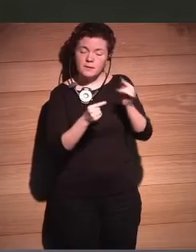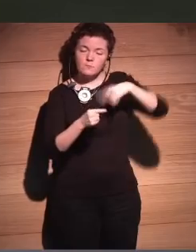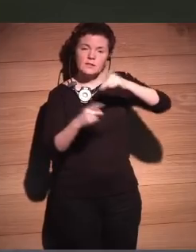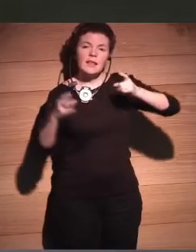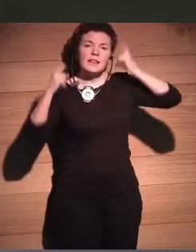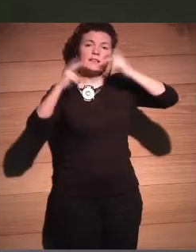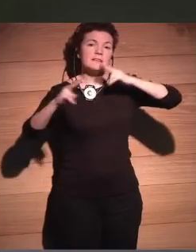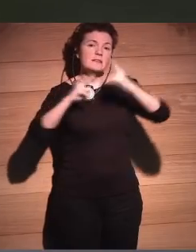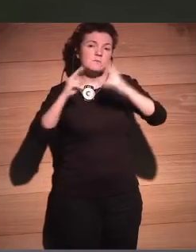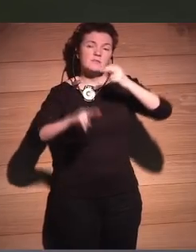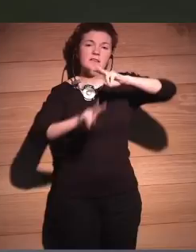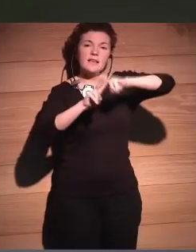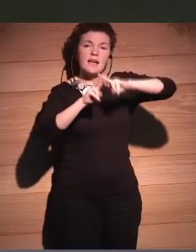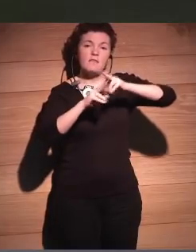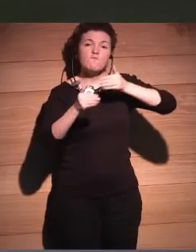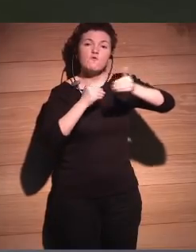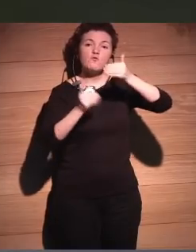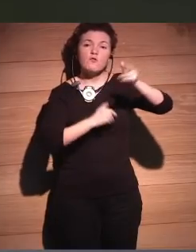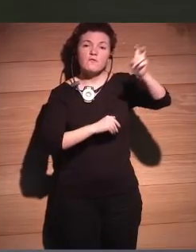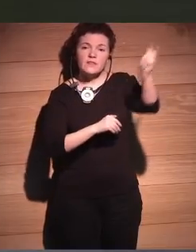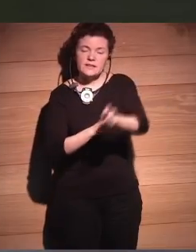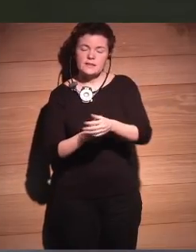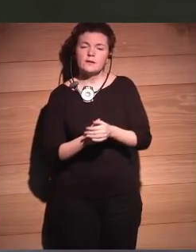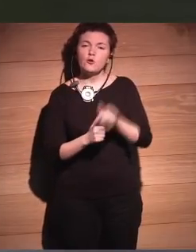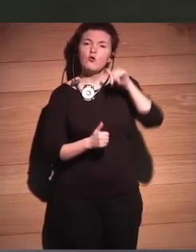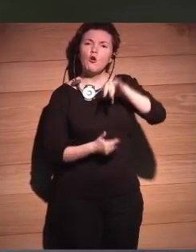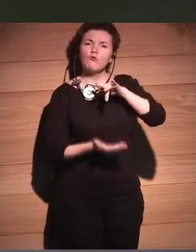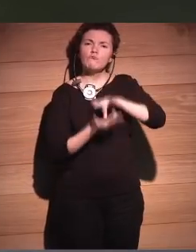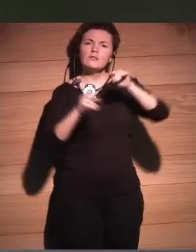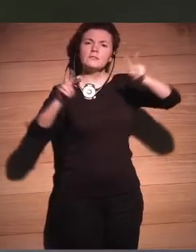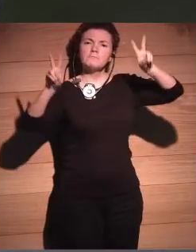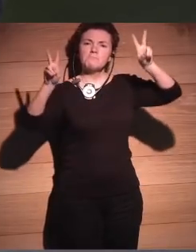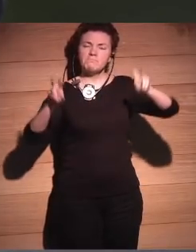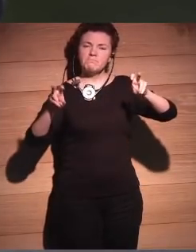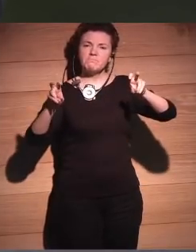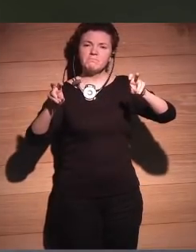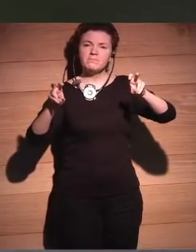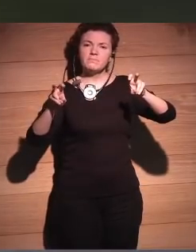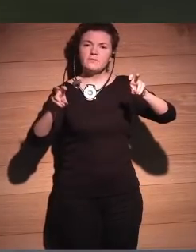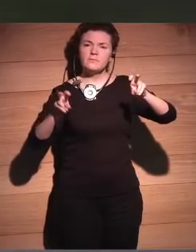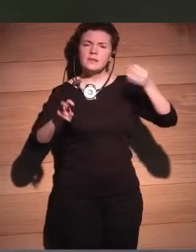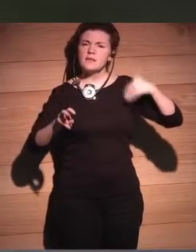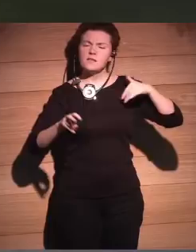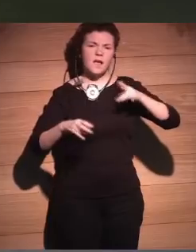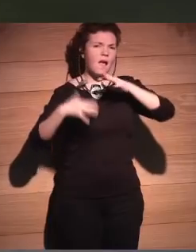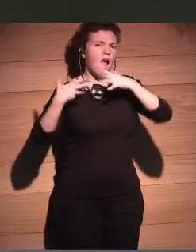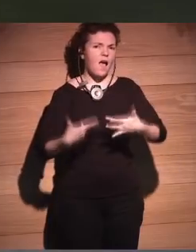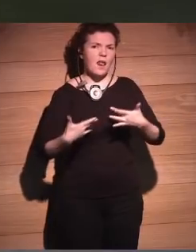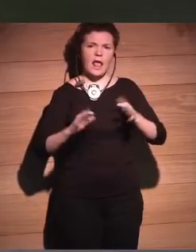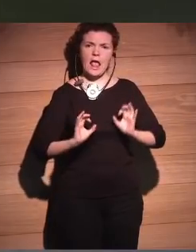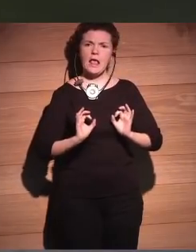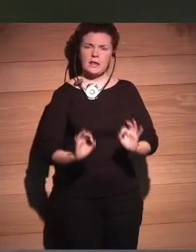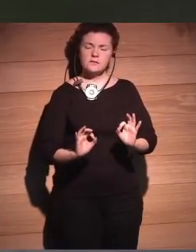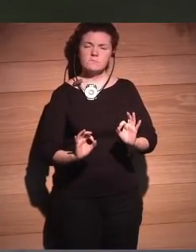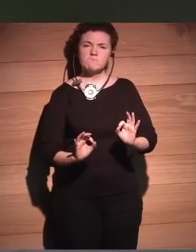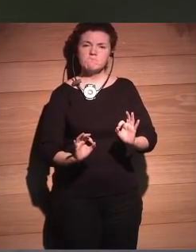intentaremos responder con el hashtag El Futuro por Venir. Hoy tenemos un tema que es ya presente y